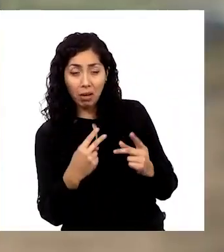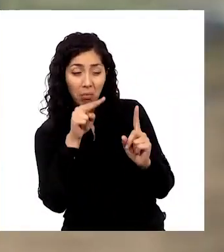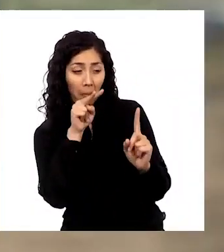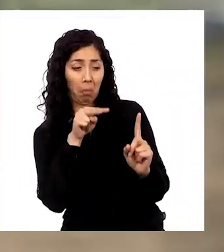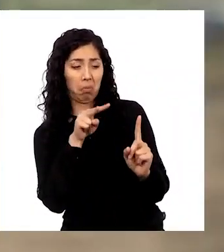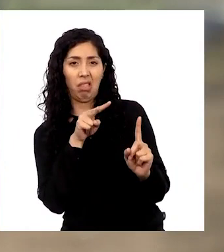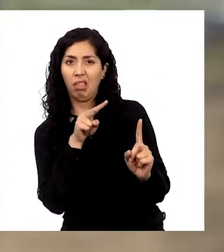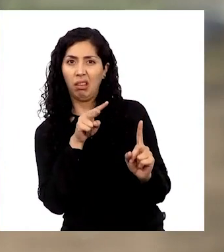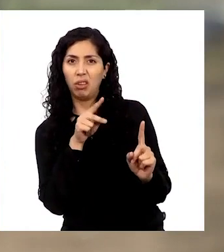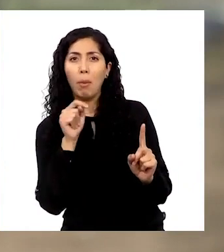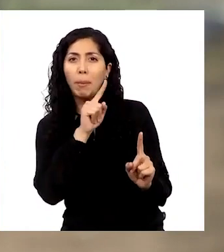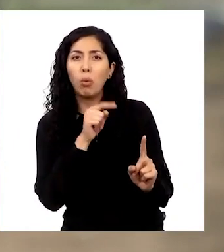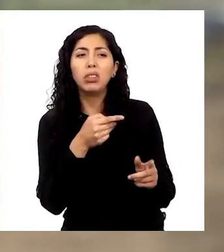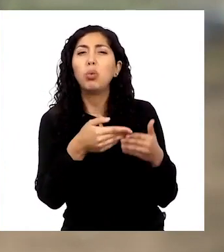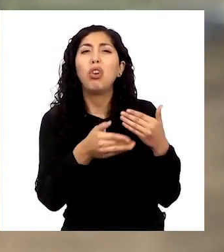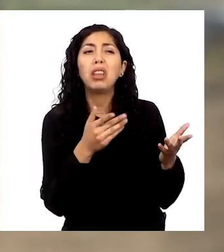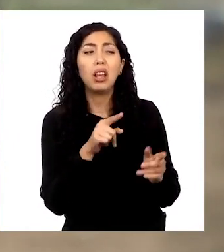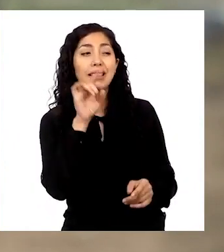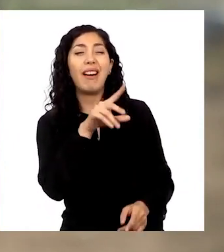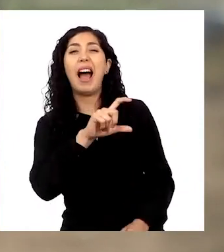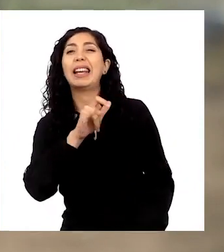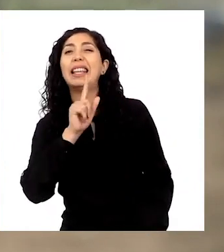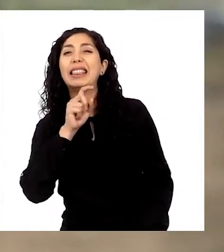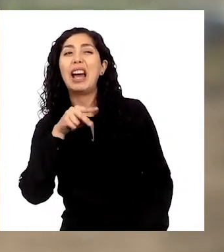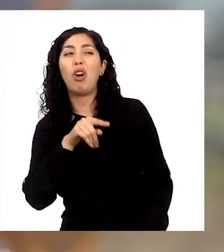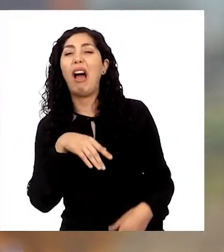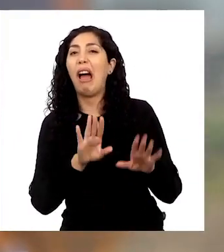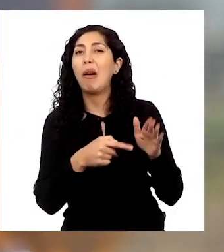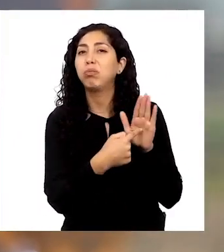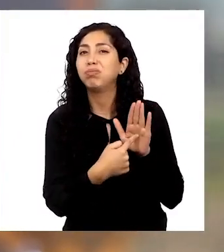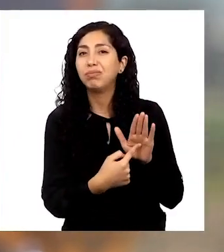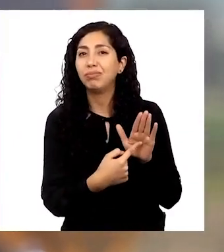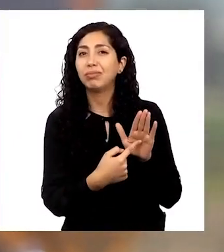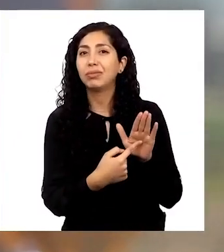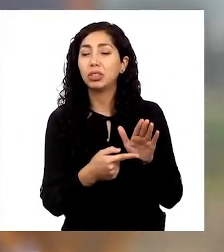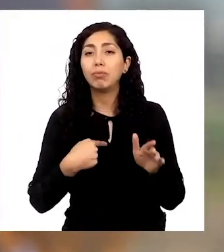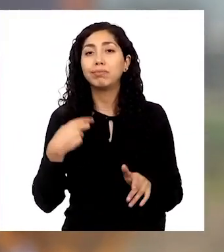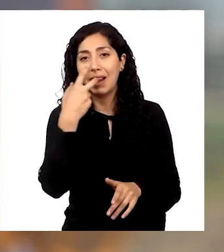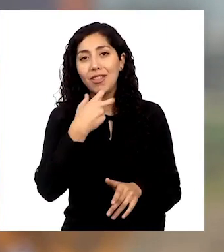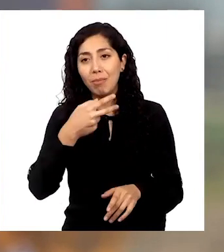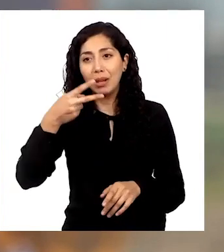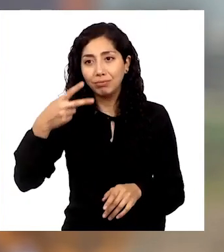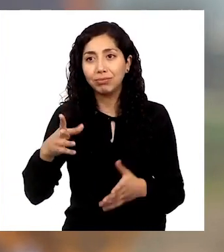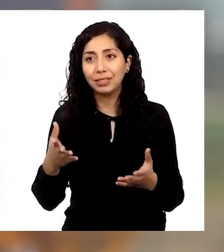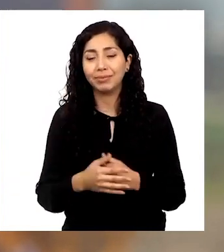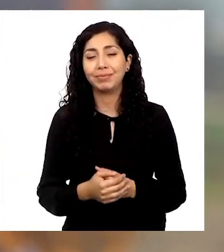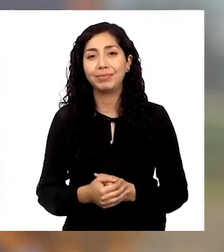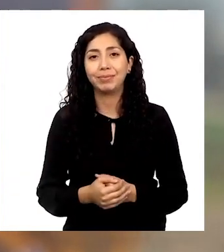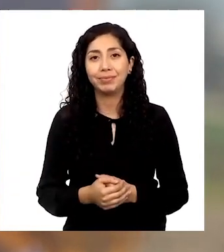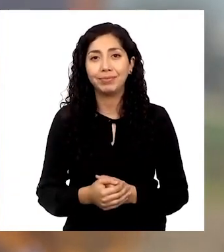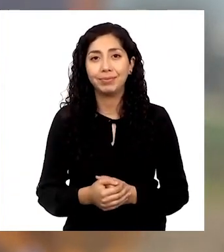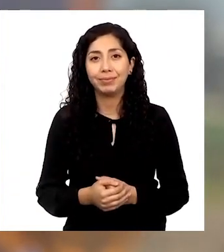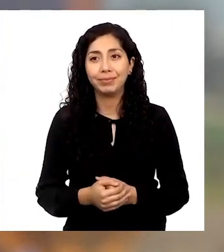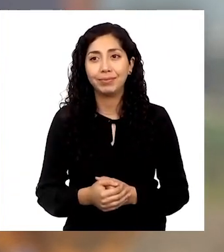nos preguntan de qué somos, sino ya saben que somos gitanos, se nos nota. Dautumen blagosipe, traquel tumen odel, bendecil